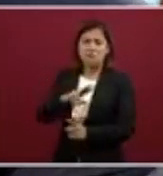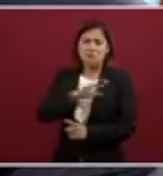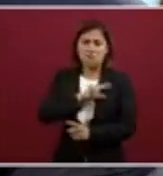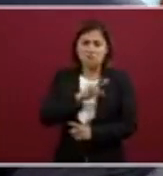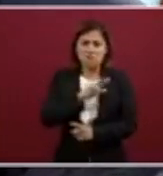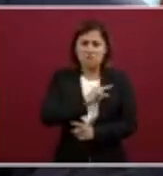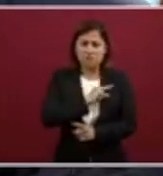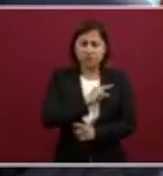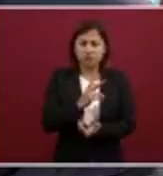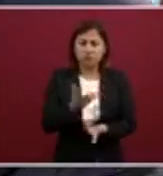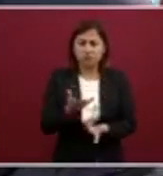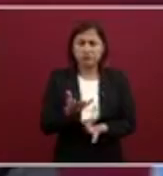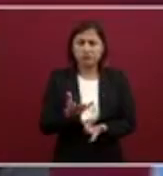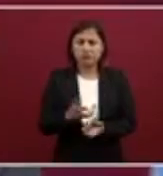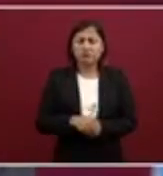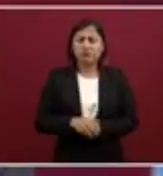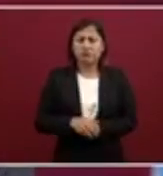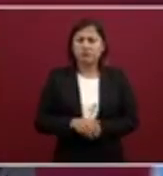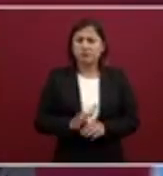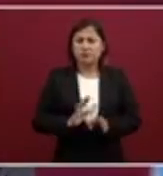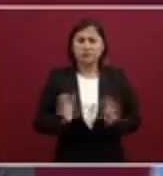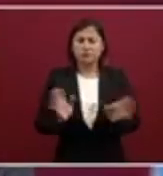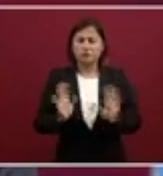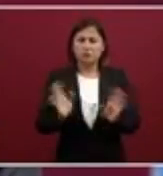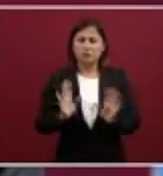se tiene que viajar